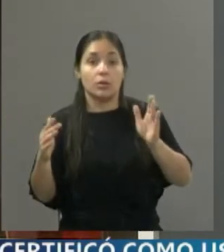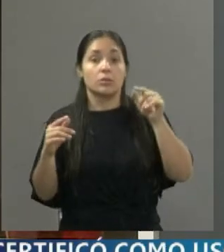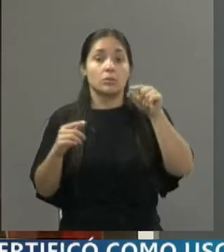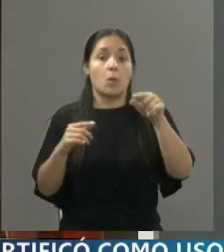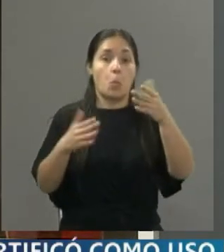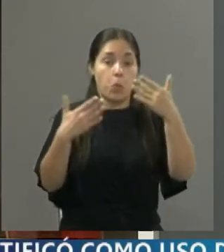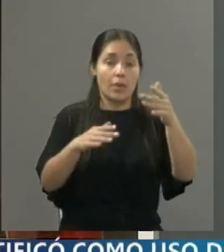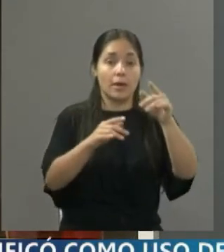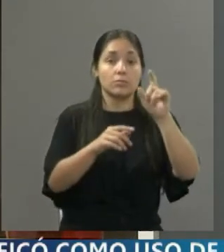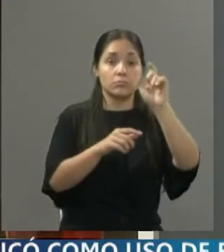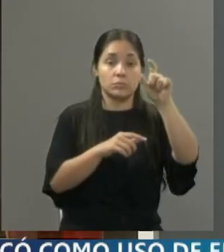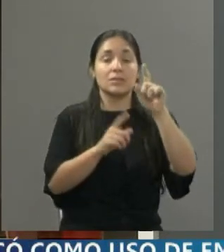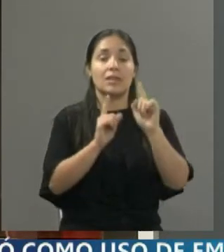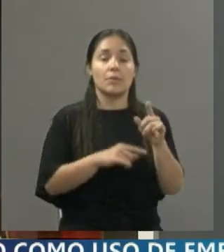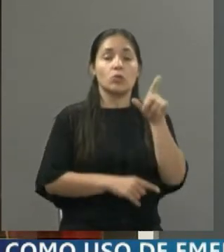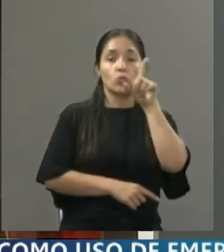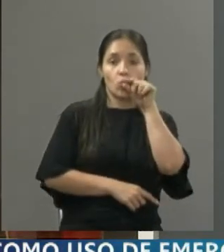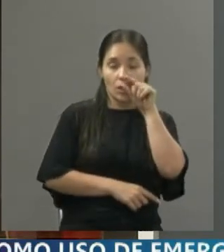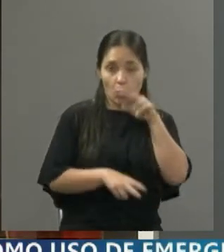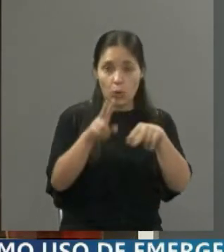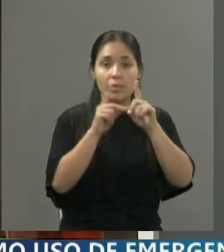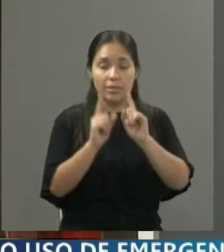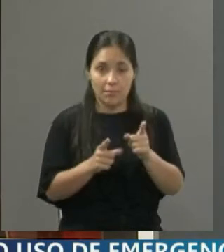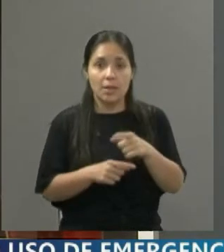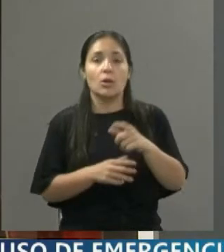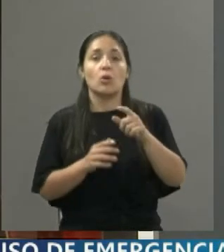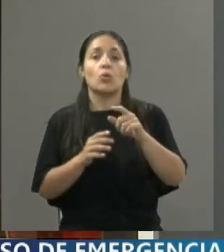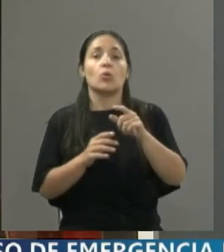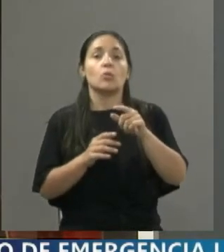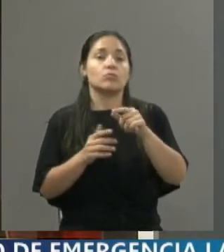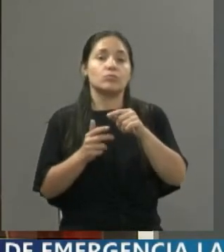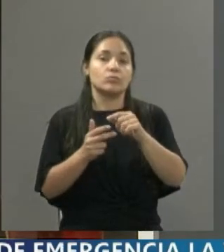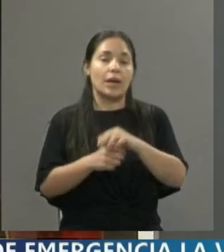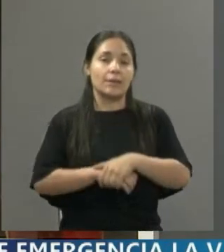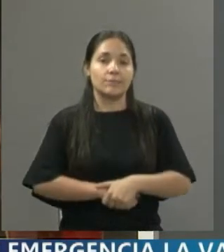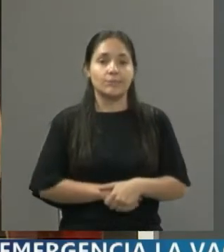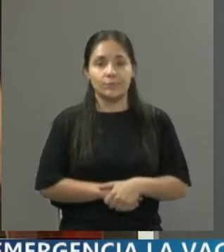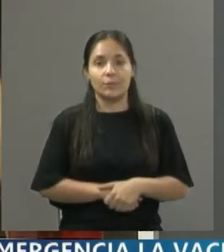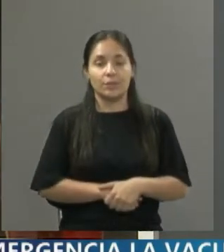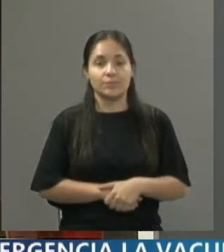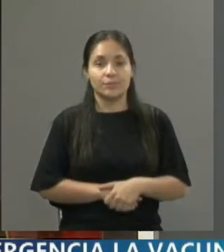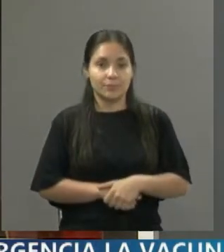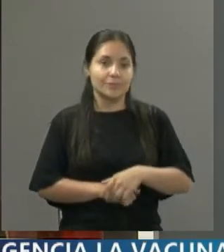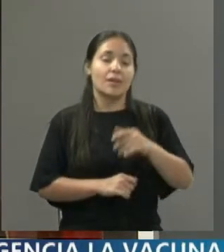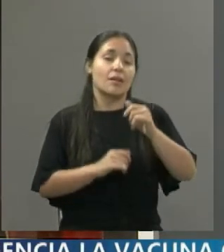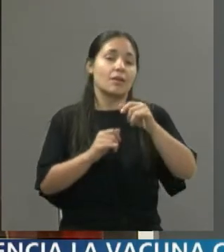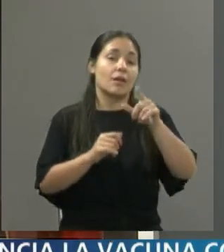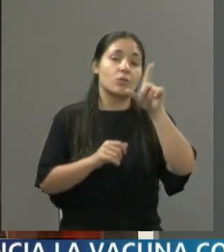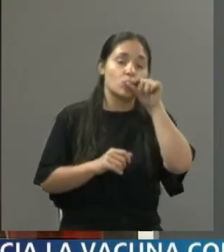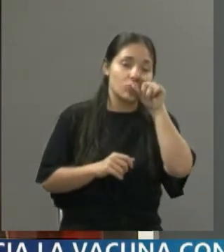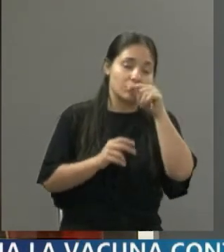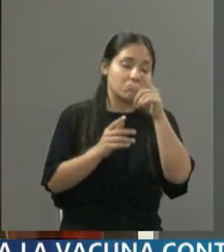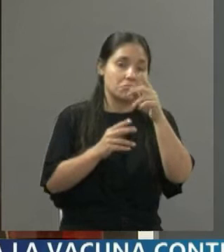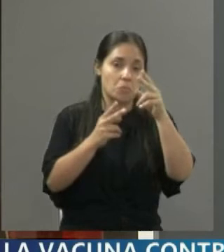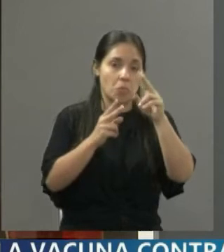@sumecddhh, también así en Twitter y en Facebook como Sumec-Derechos Humanos, así nos encuentran. El informe es gratuito, ustedes